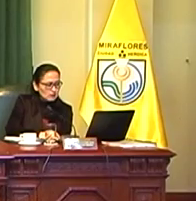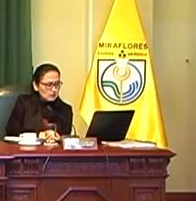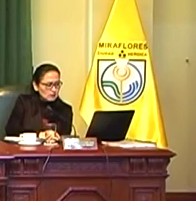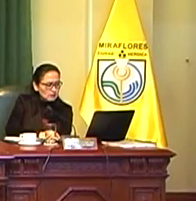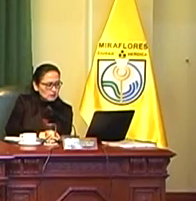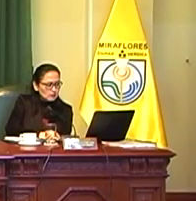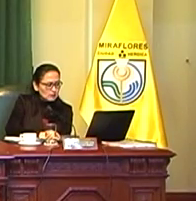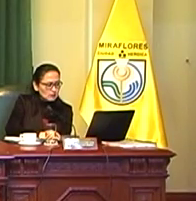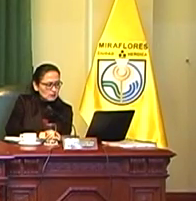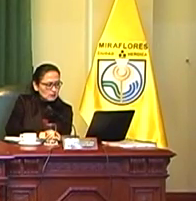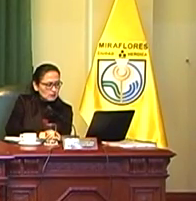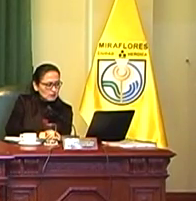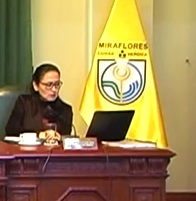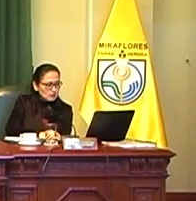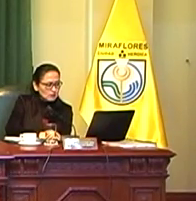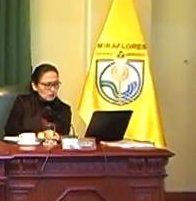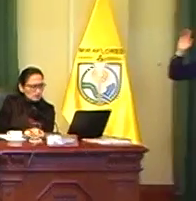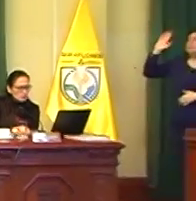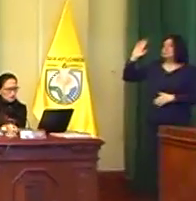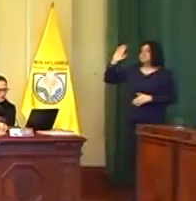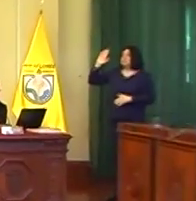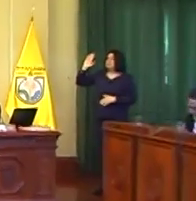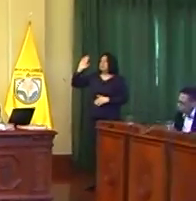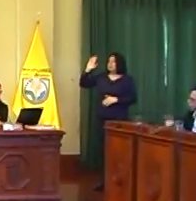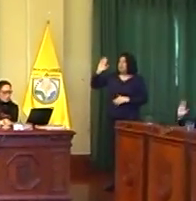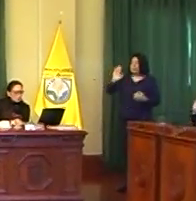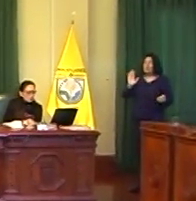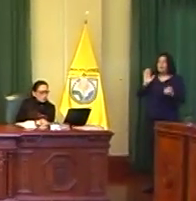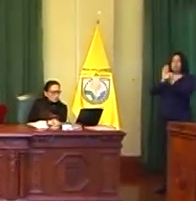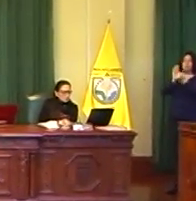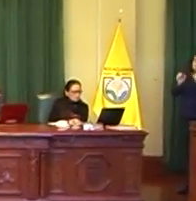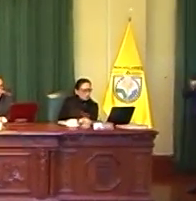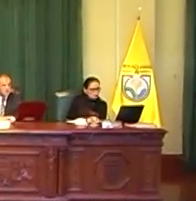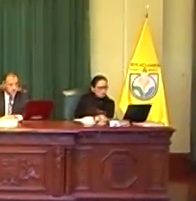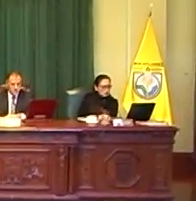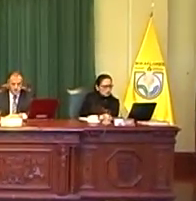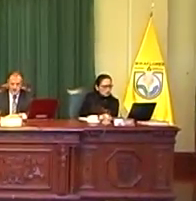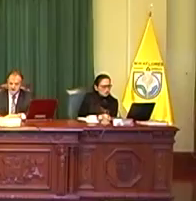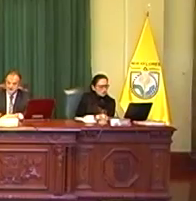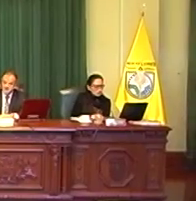que estén a favor, si no han expresado en señal de conformidad, se aprueba por unanimidad